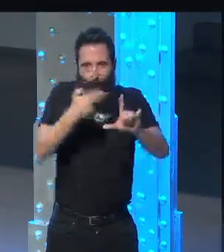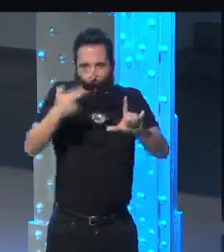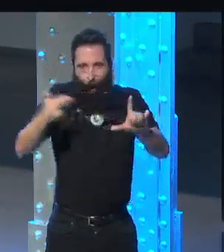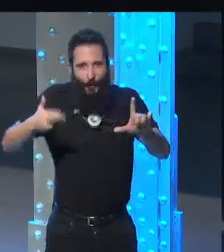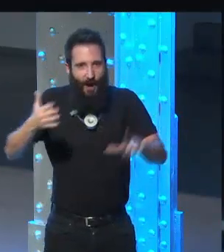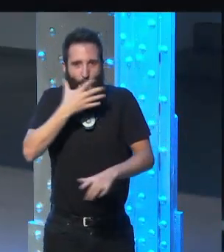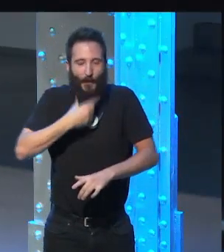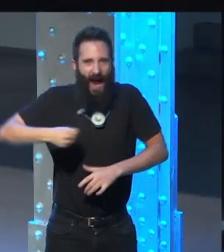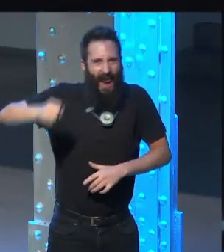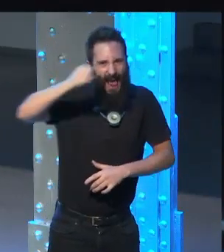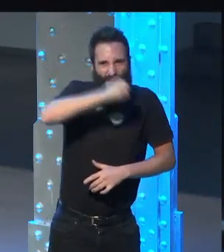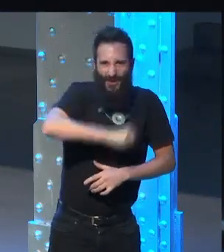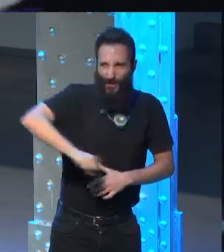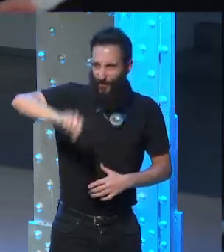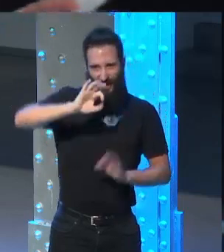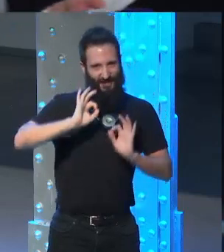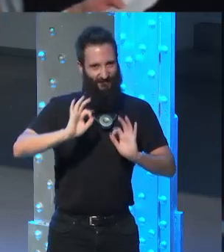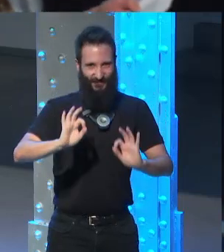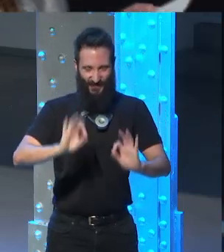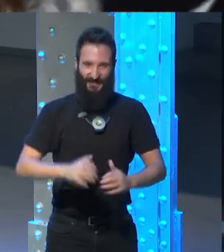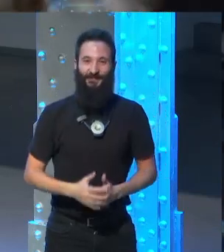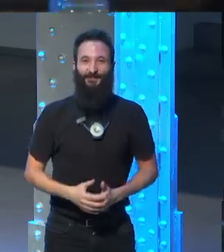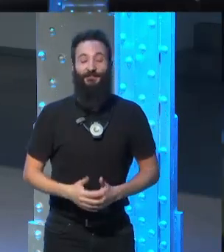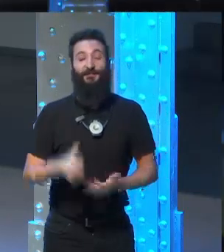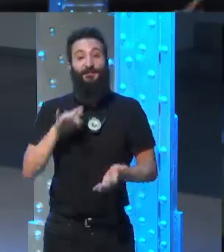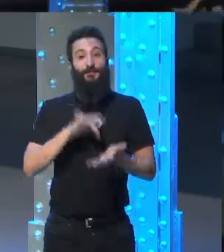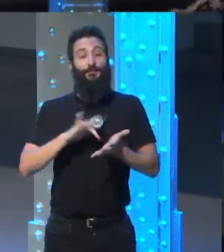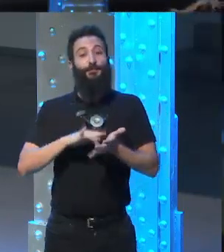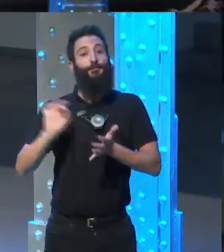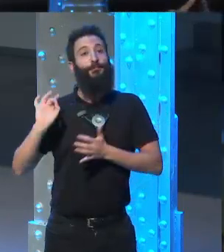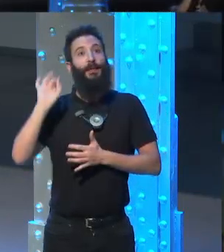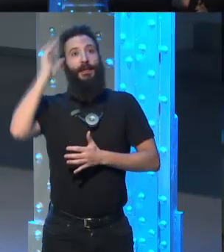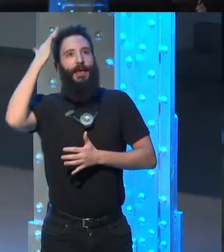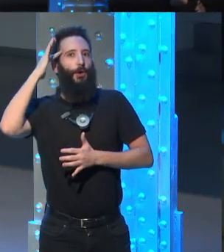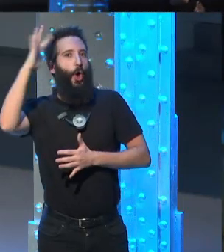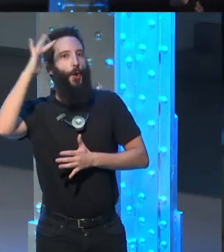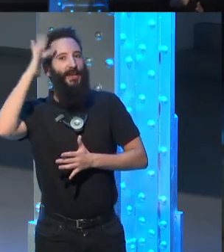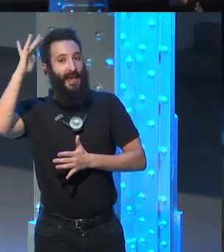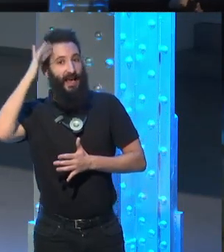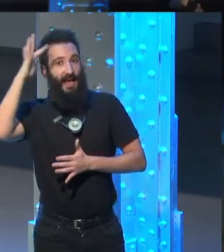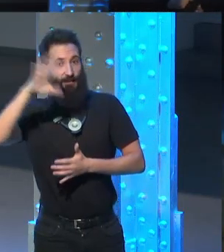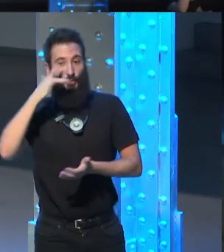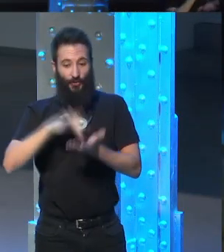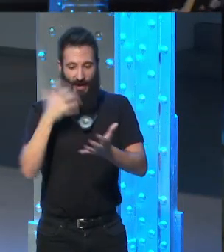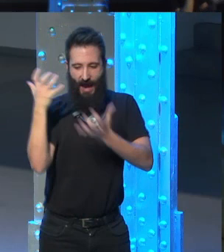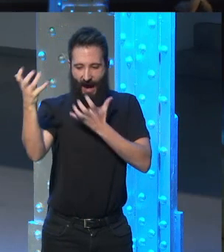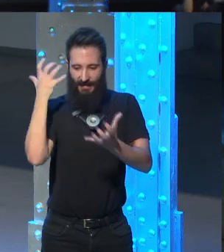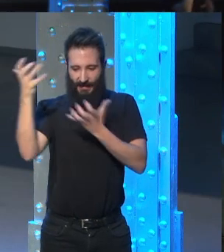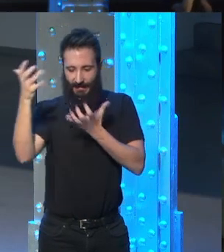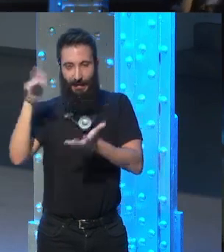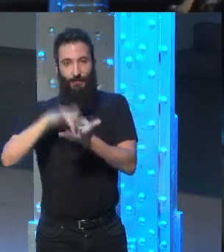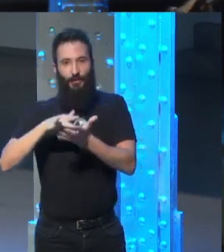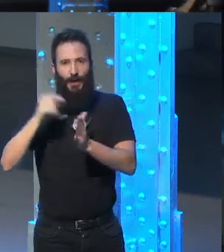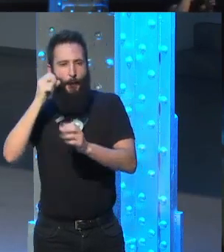magistral. No hay ninguna duda. Las ideas oníricas de los artistas,